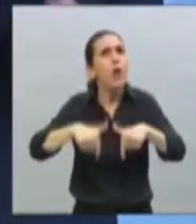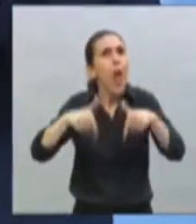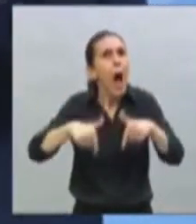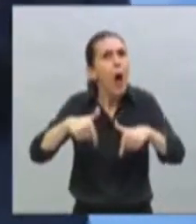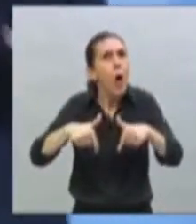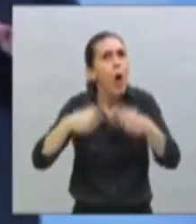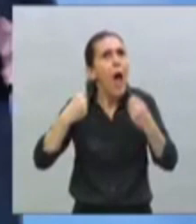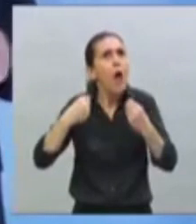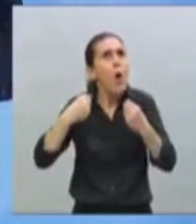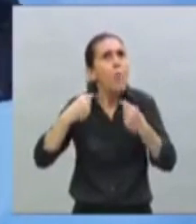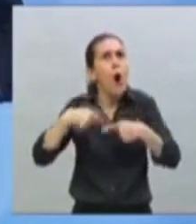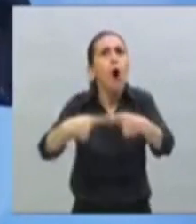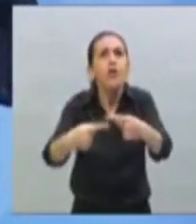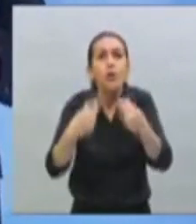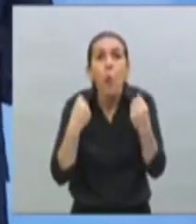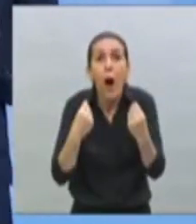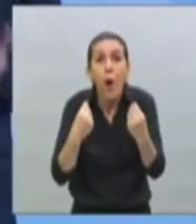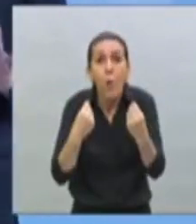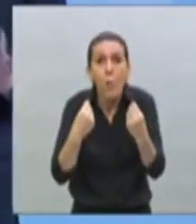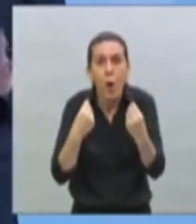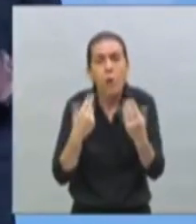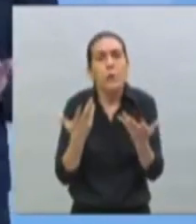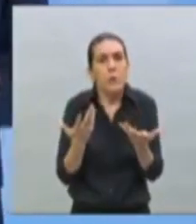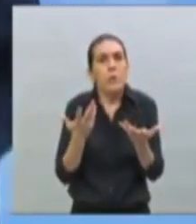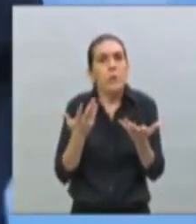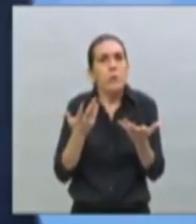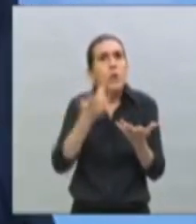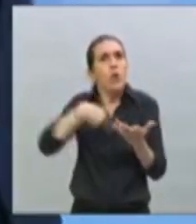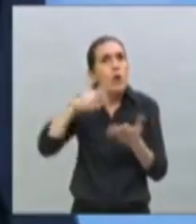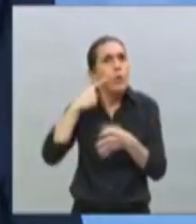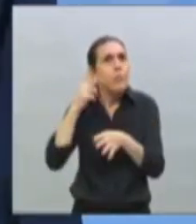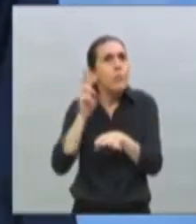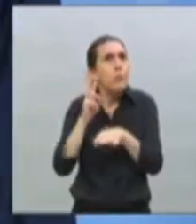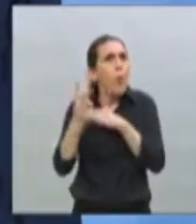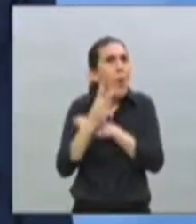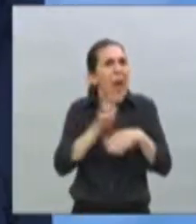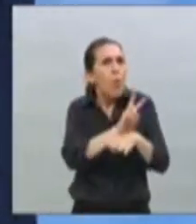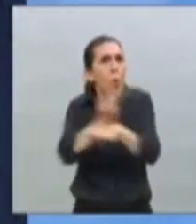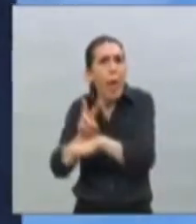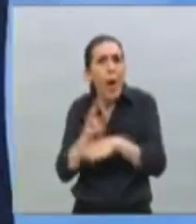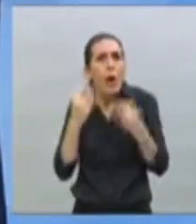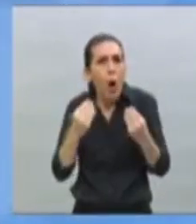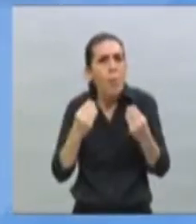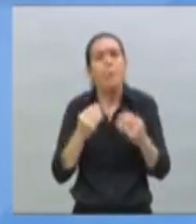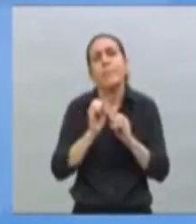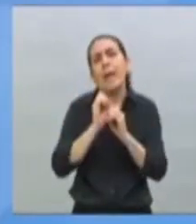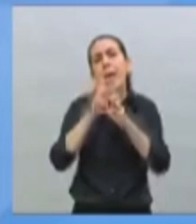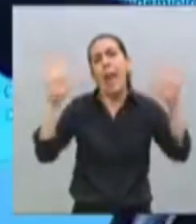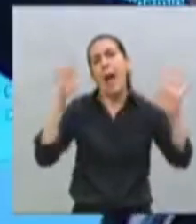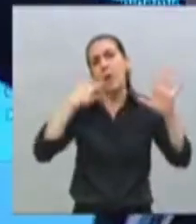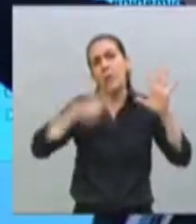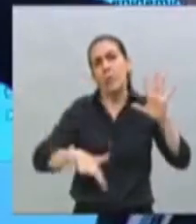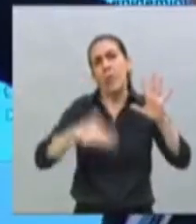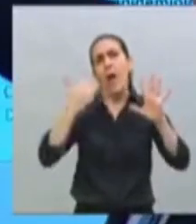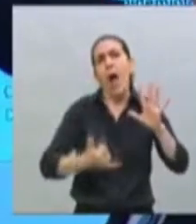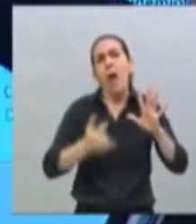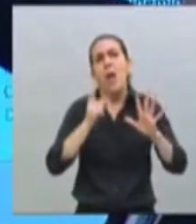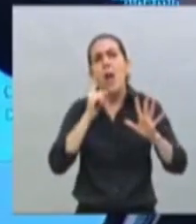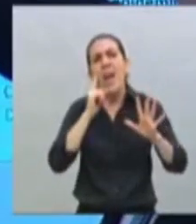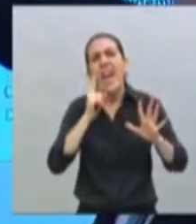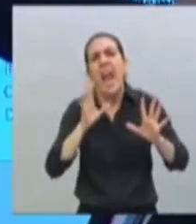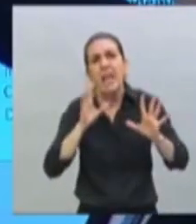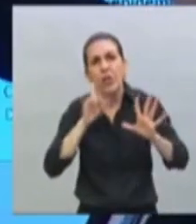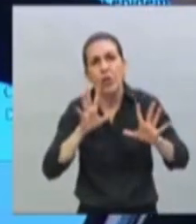cómo debemos seguir. Y cómo debemos preservarnos. Está claro que hay un riesgo en los grandes centros urbanos, acá